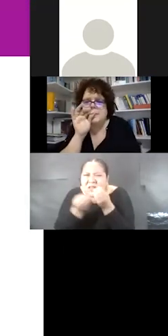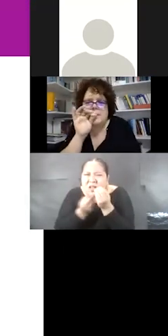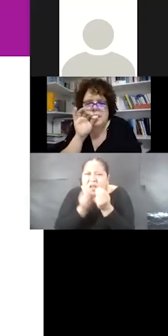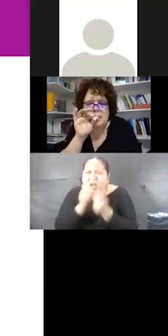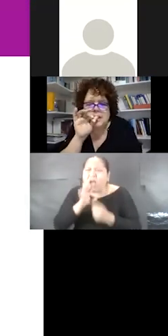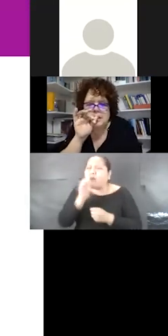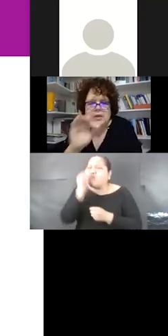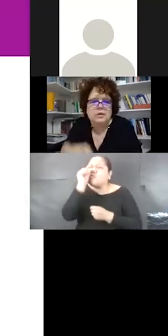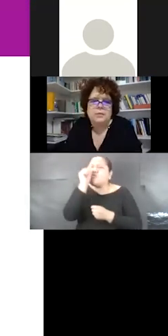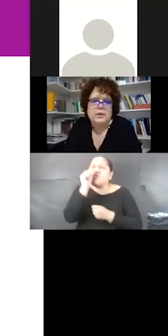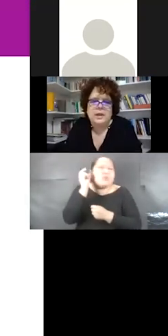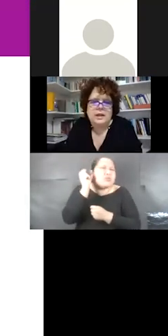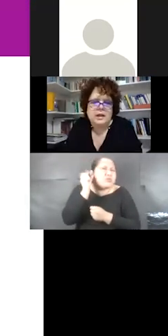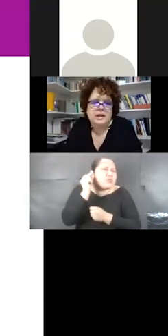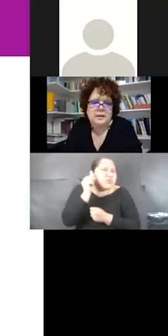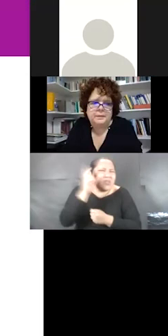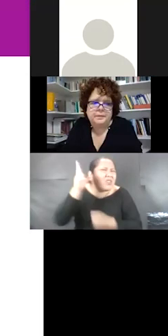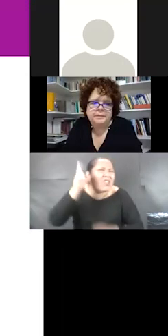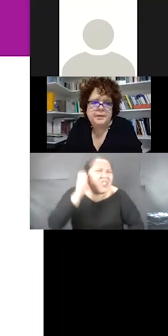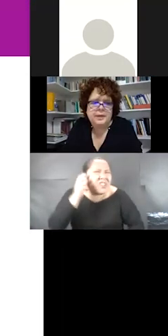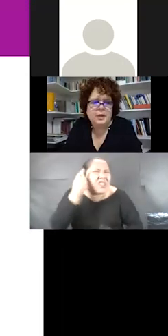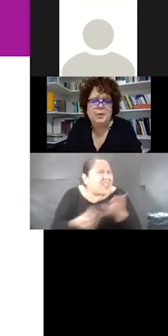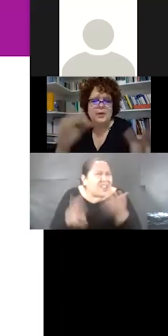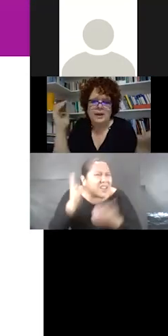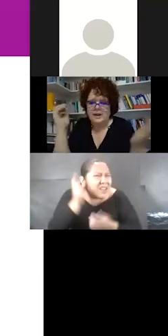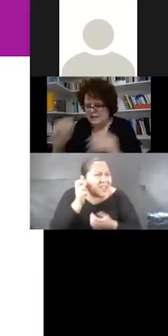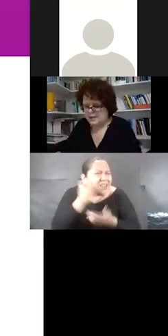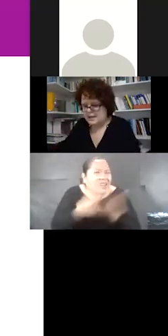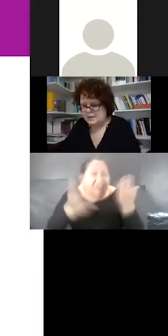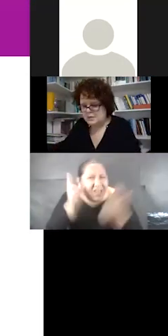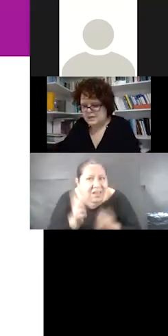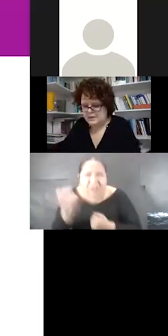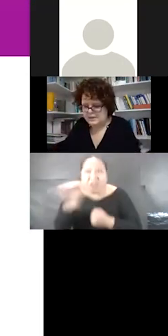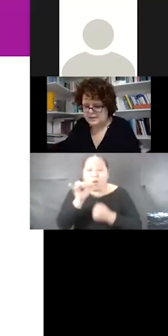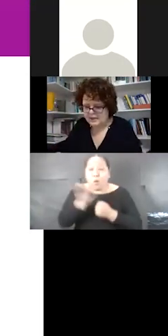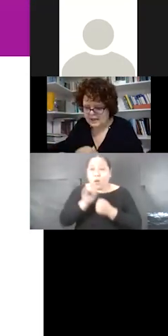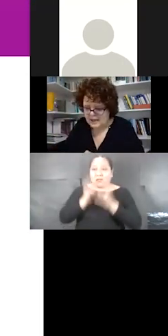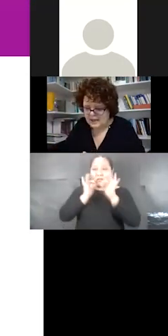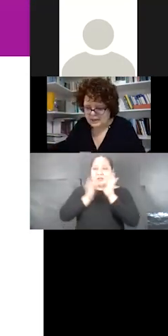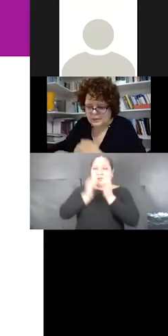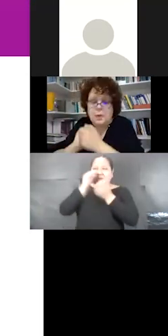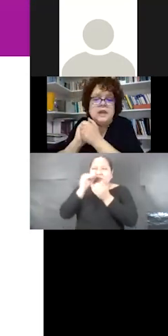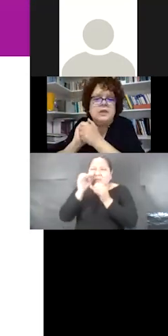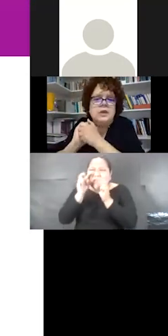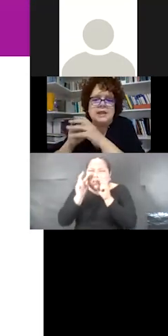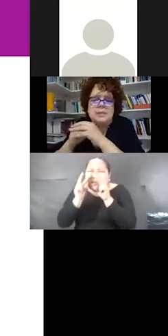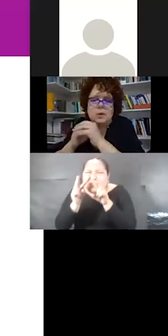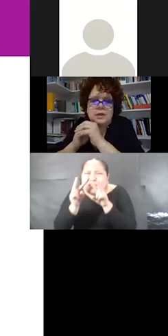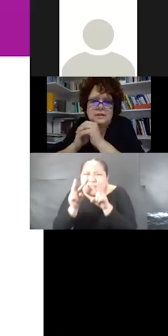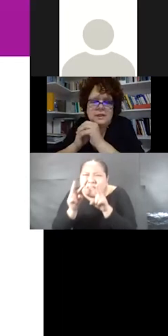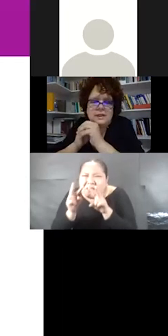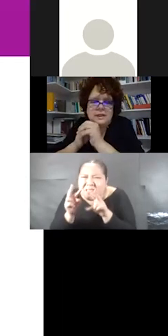hablándome, pero tan bajito que no te puedo llegar no puedo llegar a escucharte, ¿ves? Entonces, por eso que